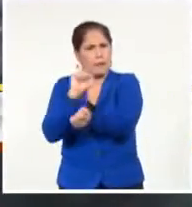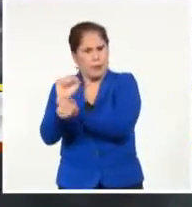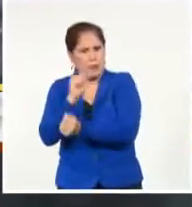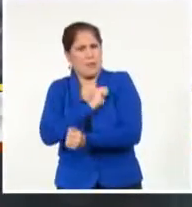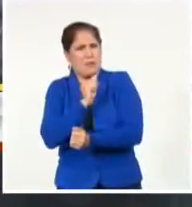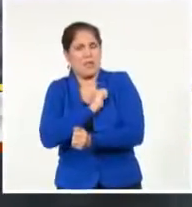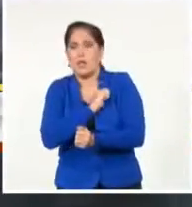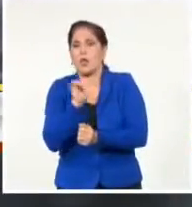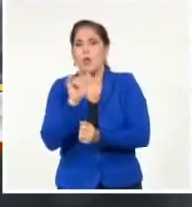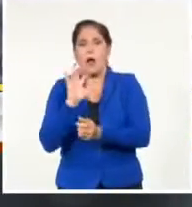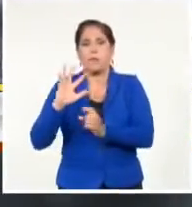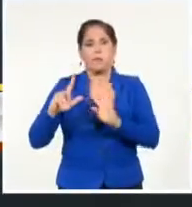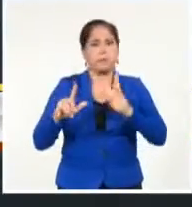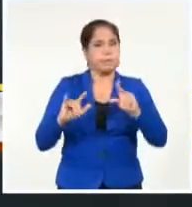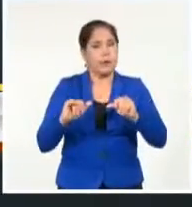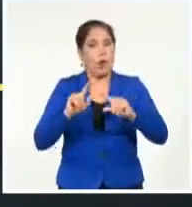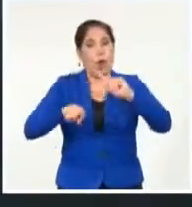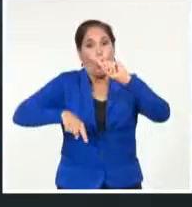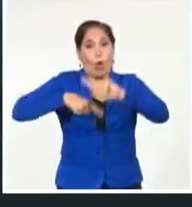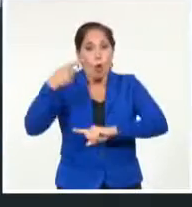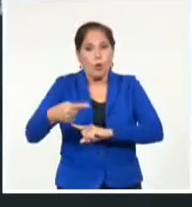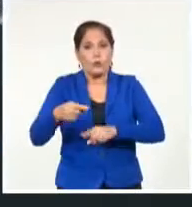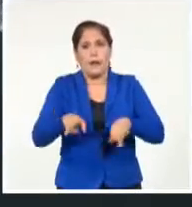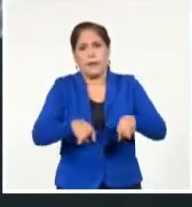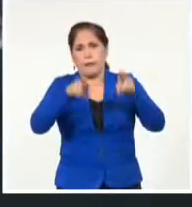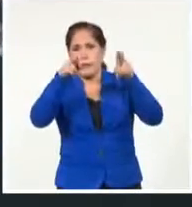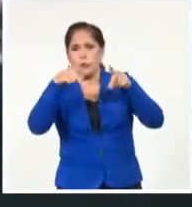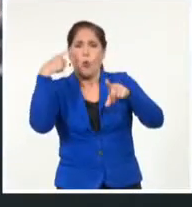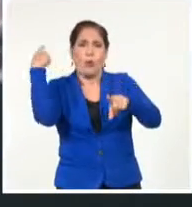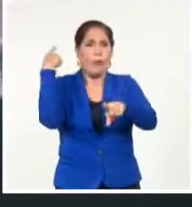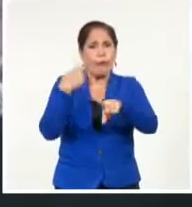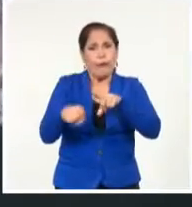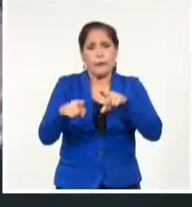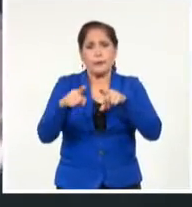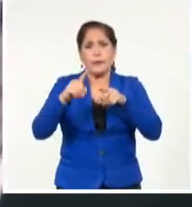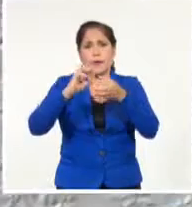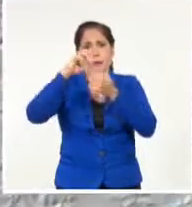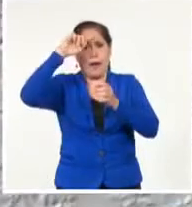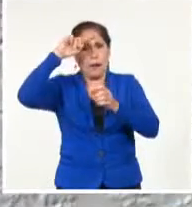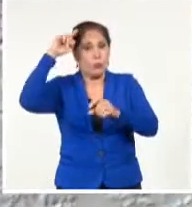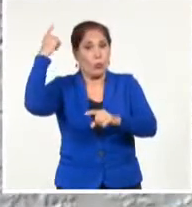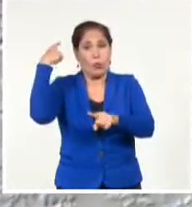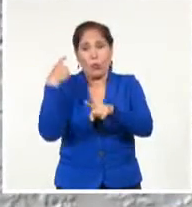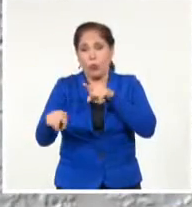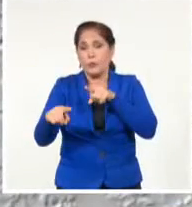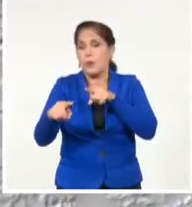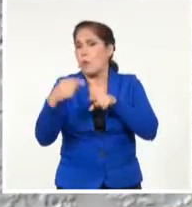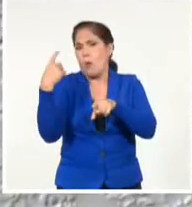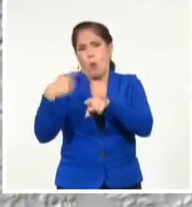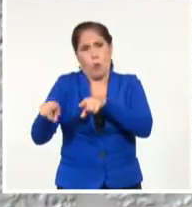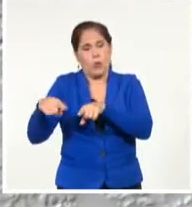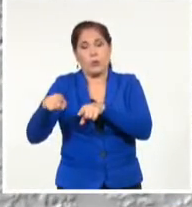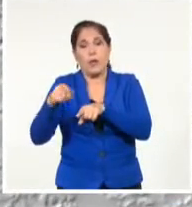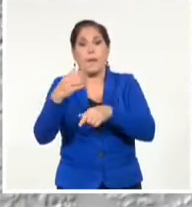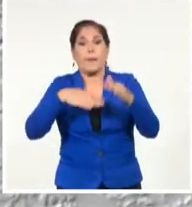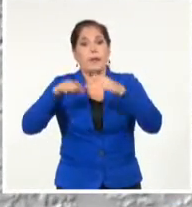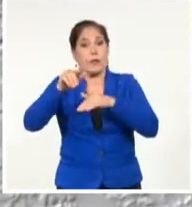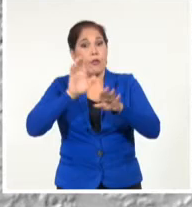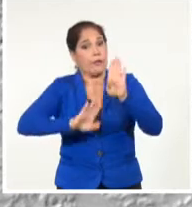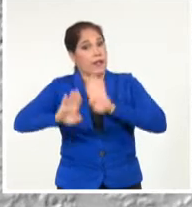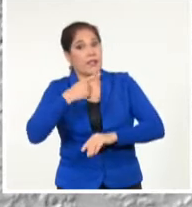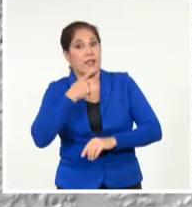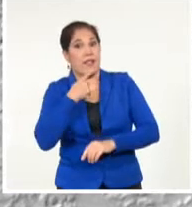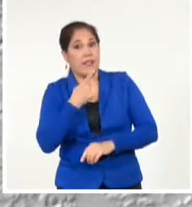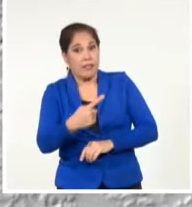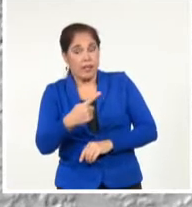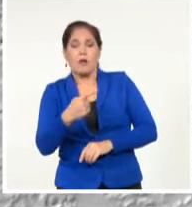intentos de delitos similares contra infraestructura energética rusa. Por su parte, el Ministerio de Defensa ruso anunció un